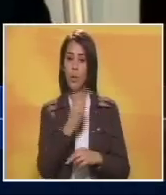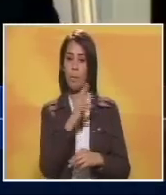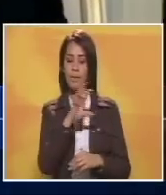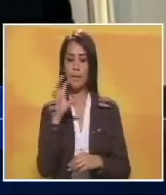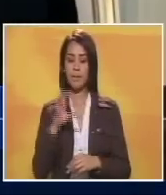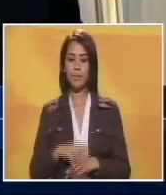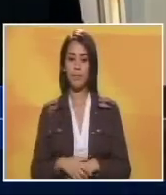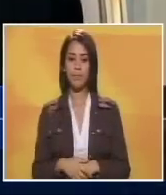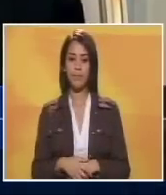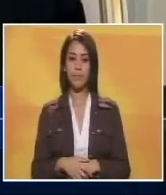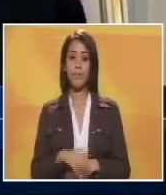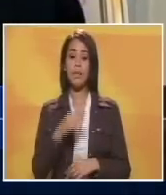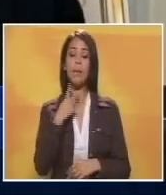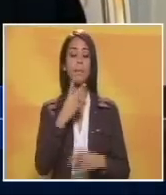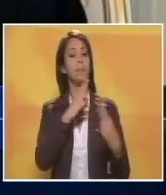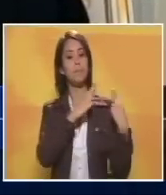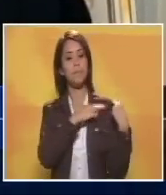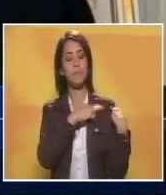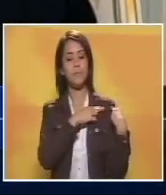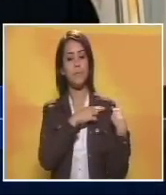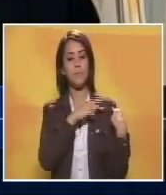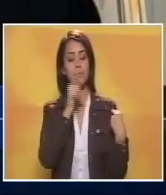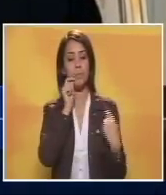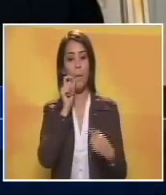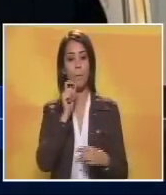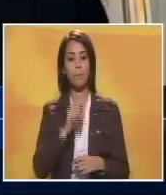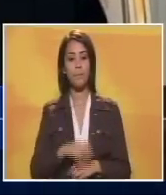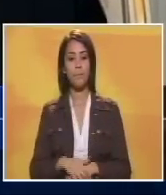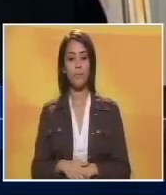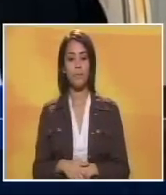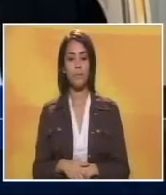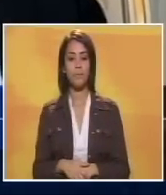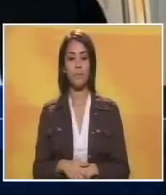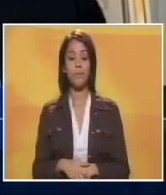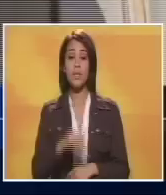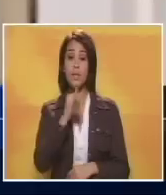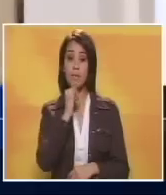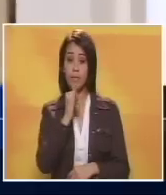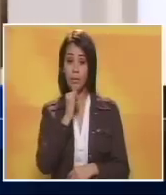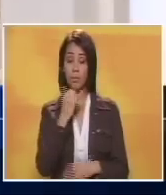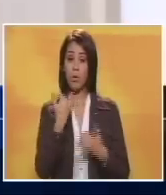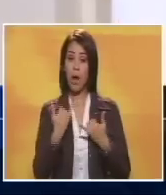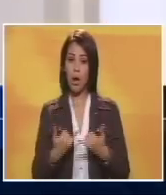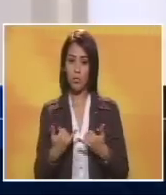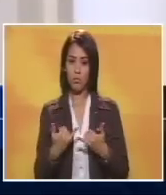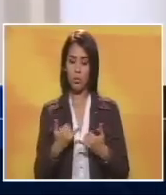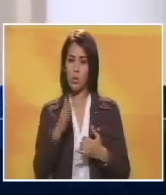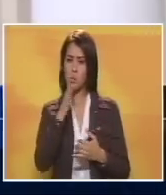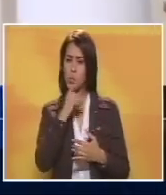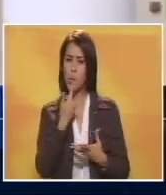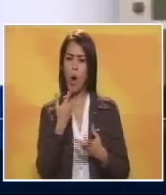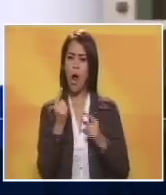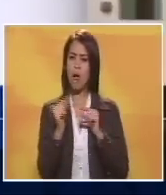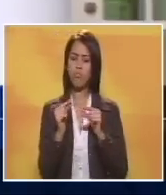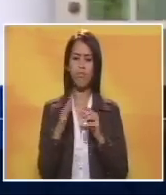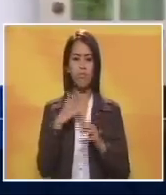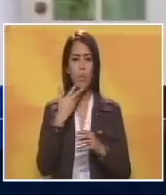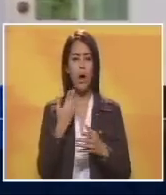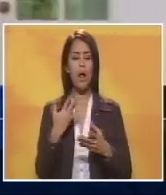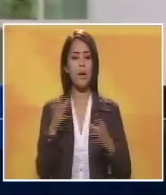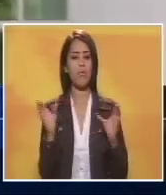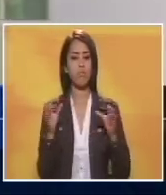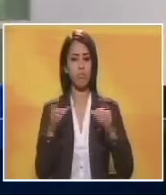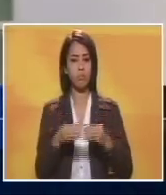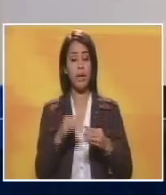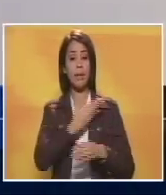bilaterales. El portavoz del Kremlin, Dmitry Peskov, precisó que por el momento no se habla de la posibilidad de una reunión